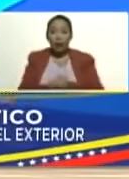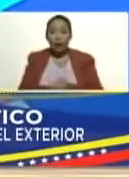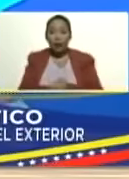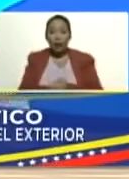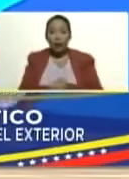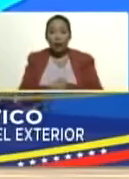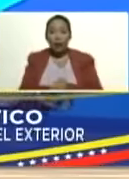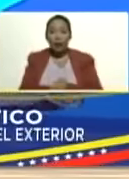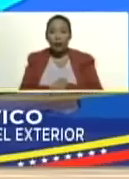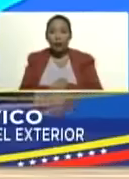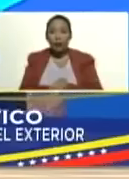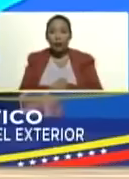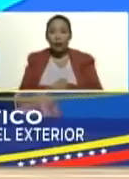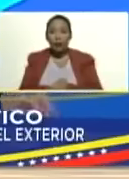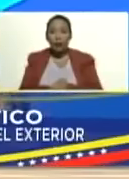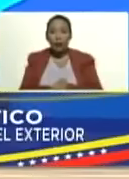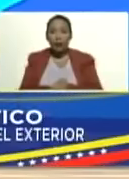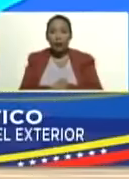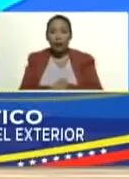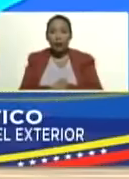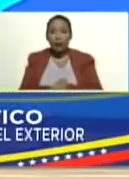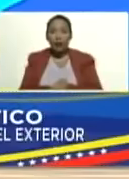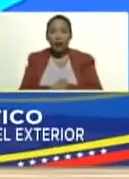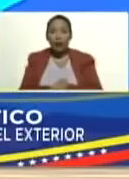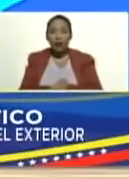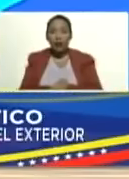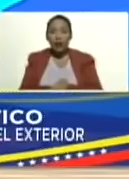Y con la llegada del siglo